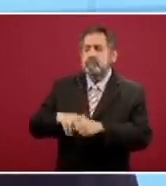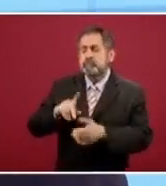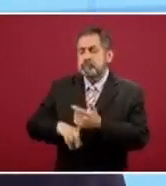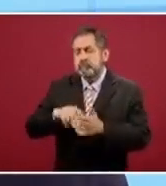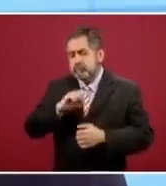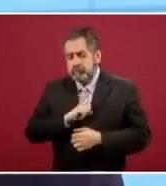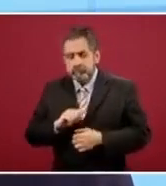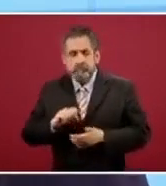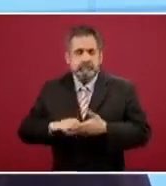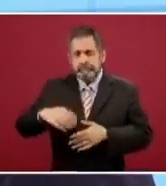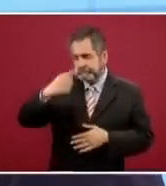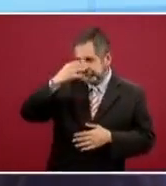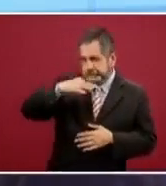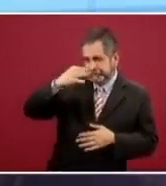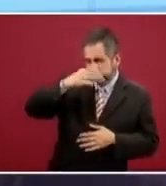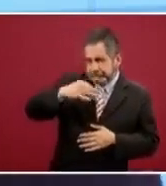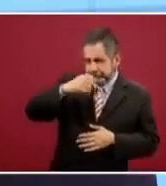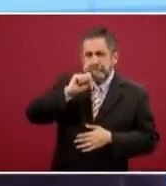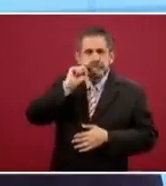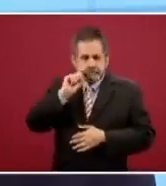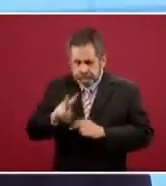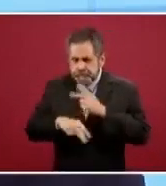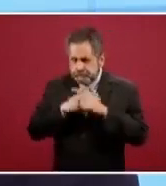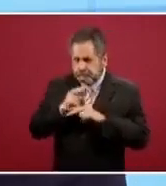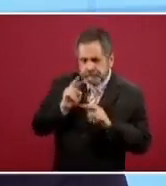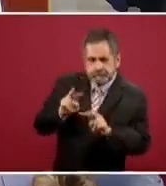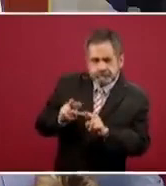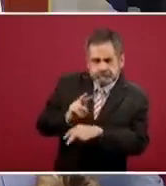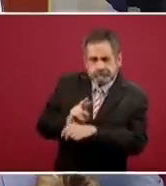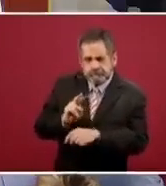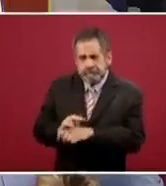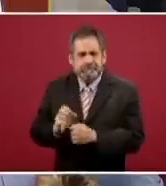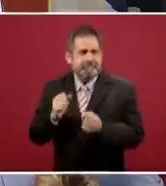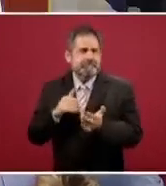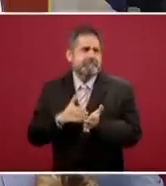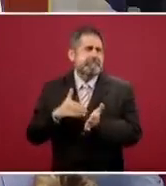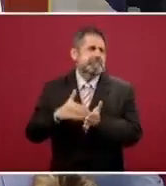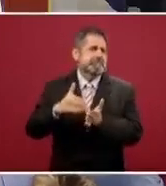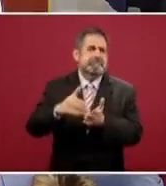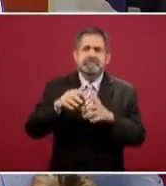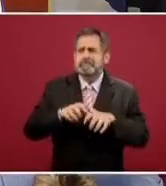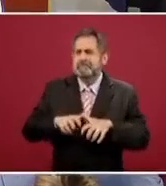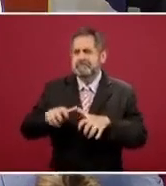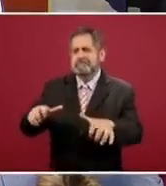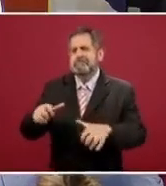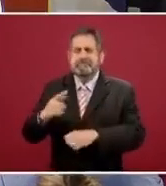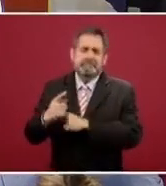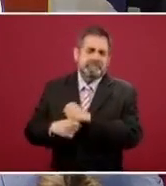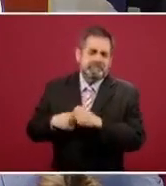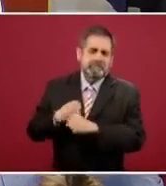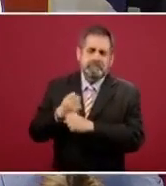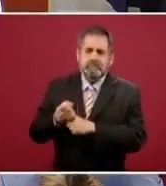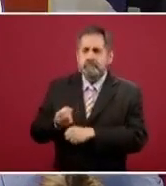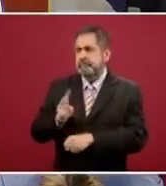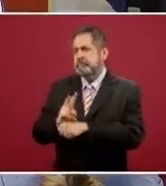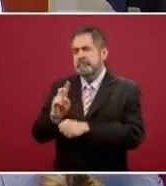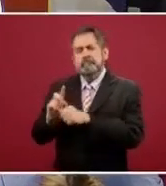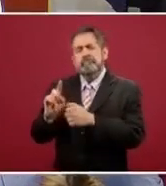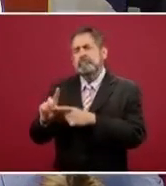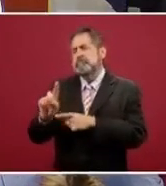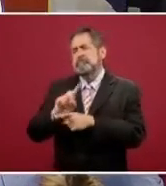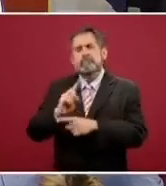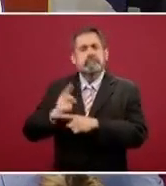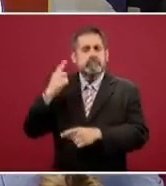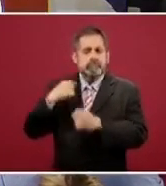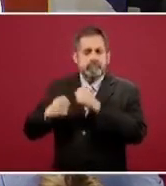Los catarros comunes se vigilan y hay millones de catarros comunes todos los años. Es una vigilancia histórica que